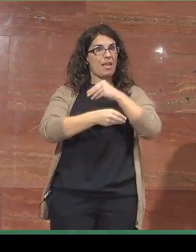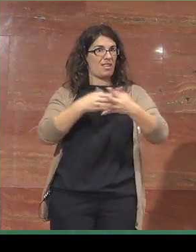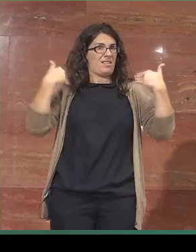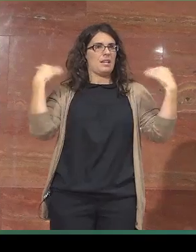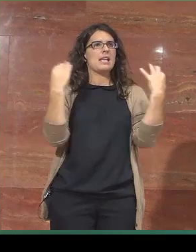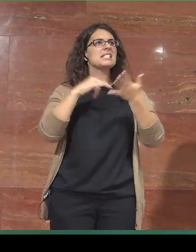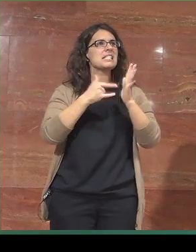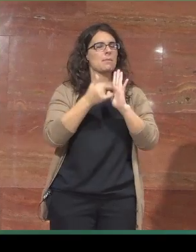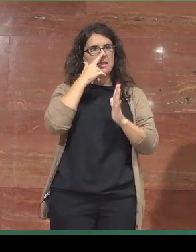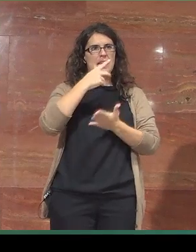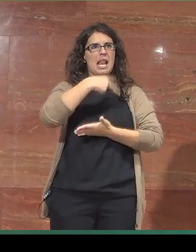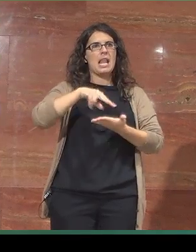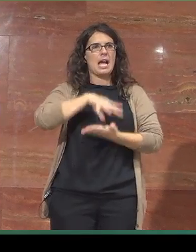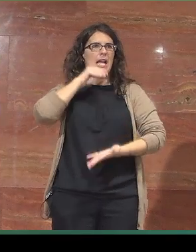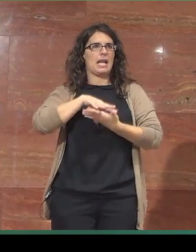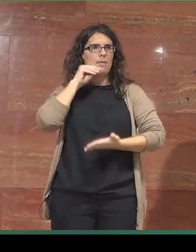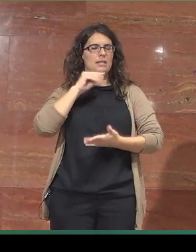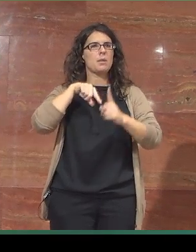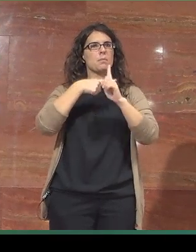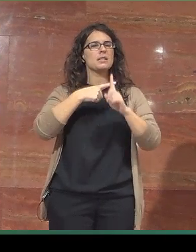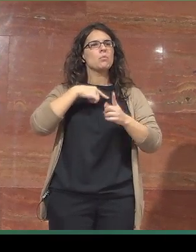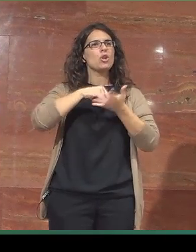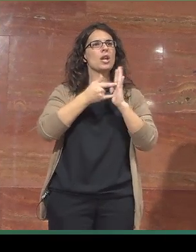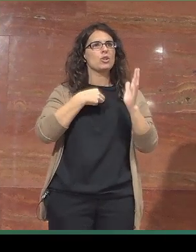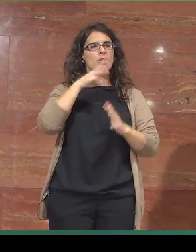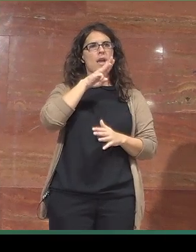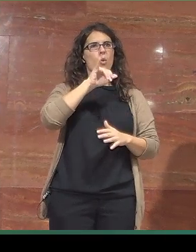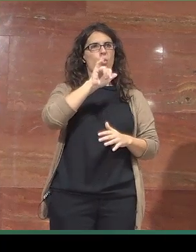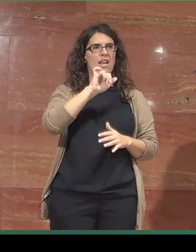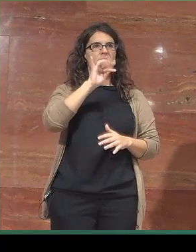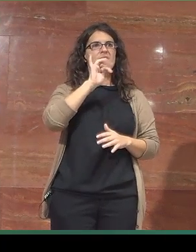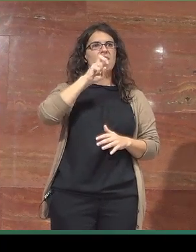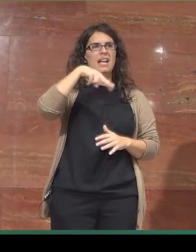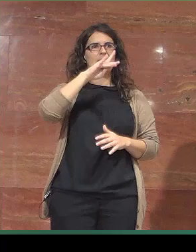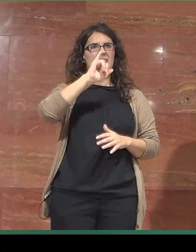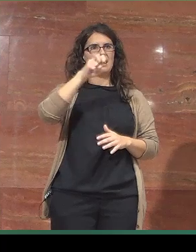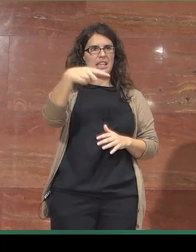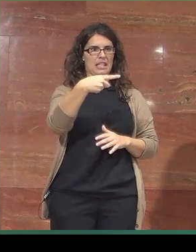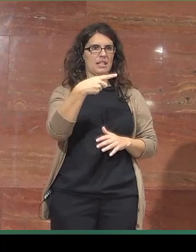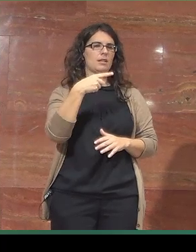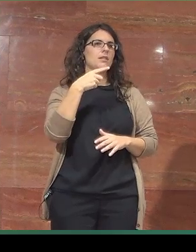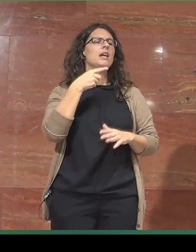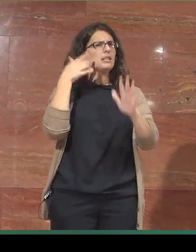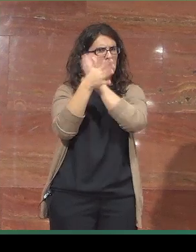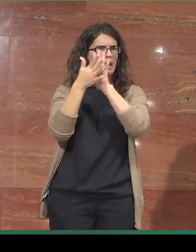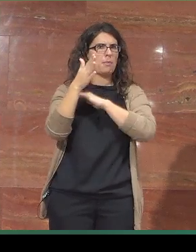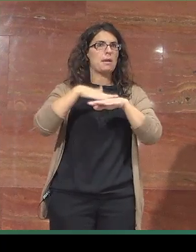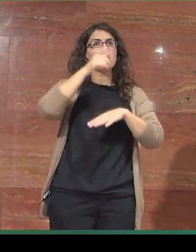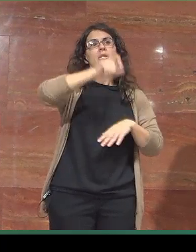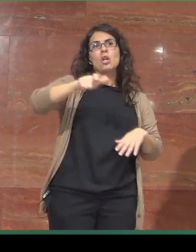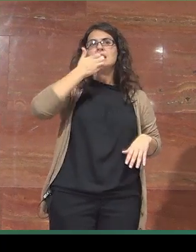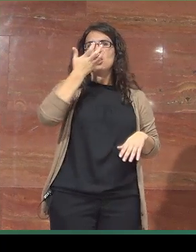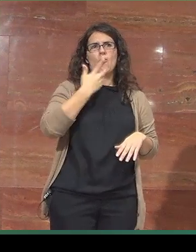que está especializada en proyectos de wayfinding. Él explicará todo lo que es esto de wayfinding para quien no esté familiarizado con el